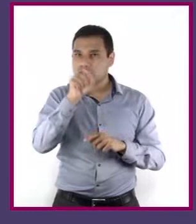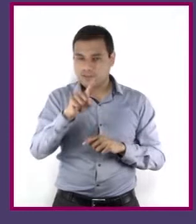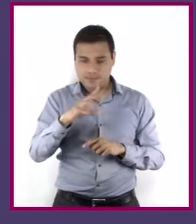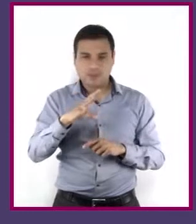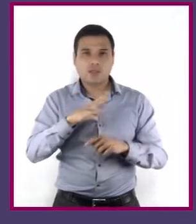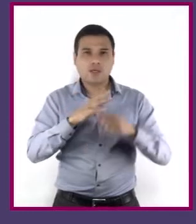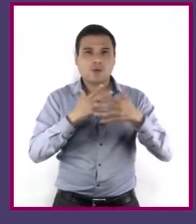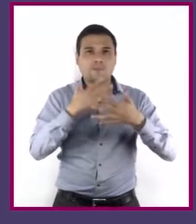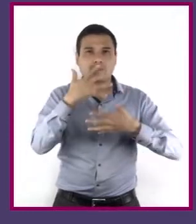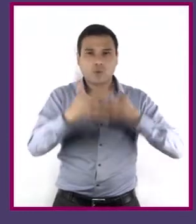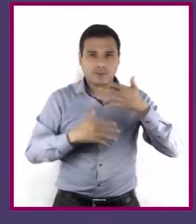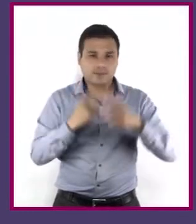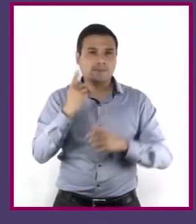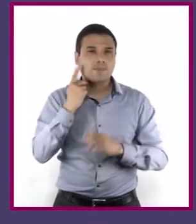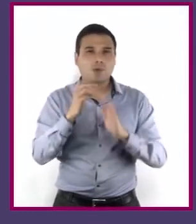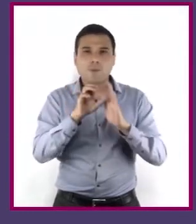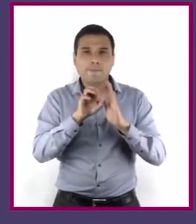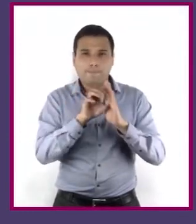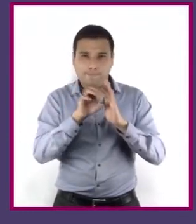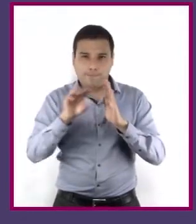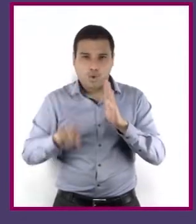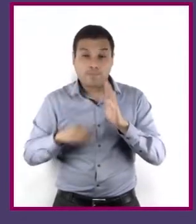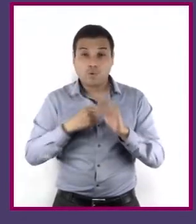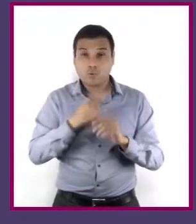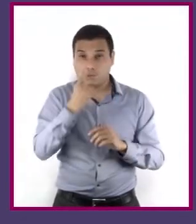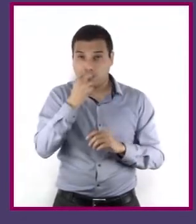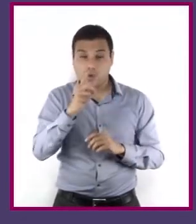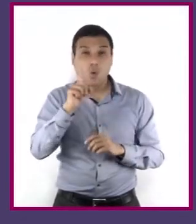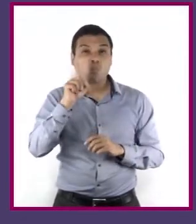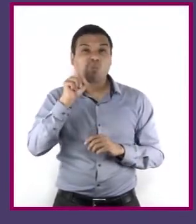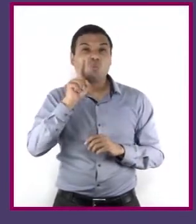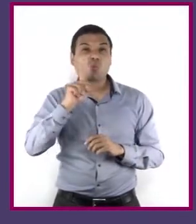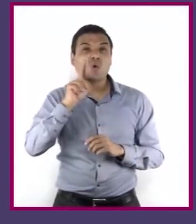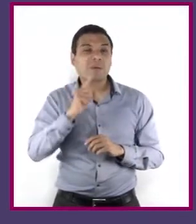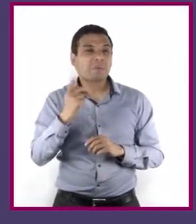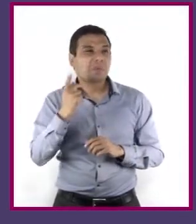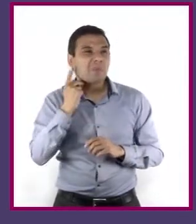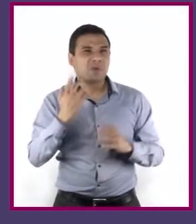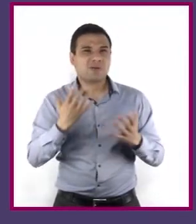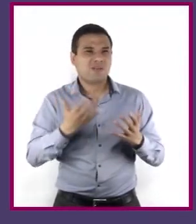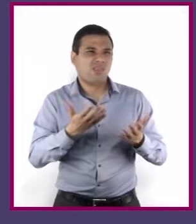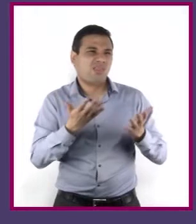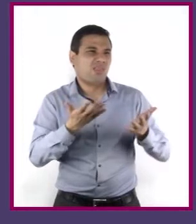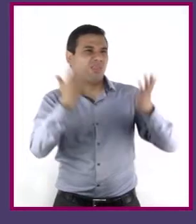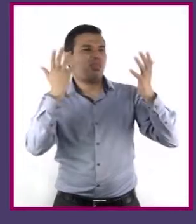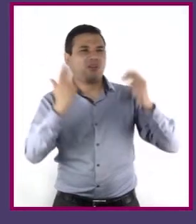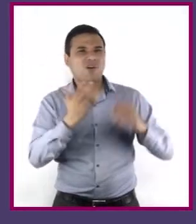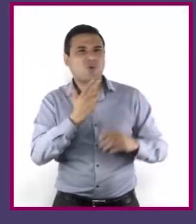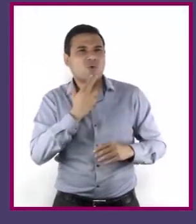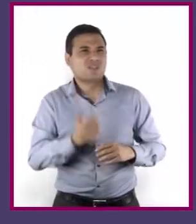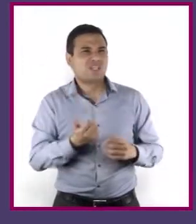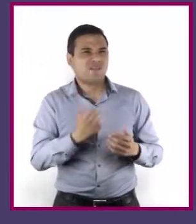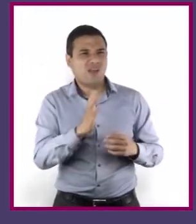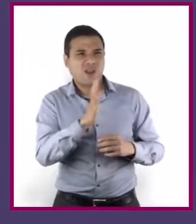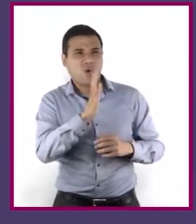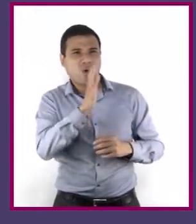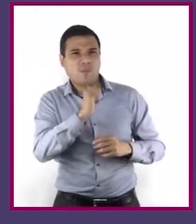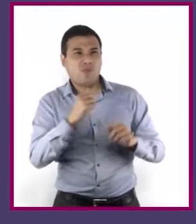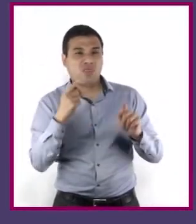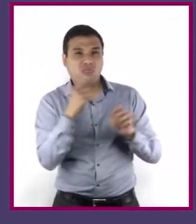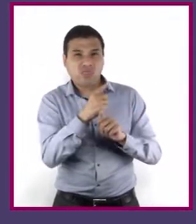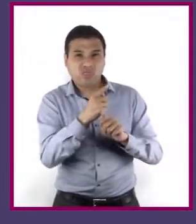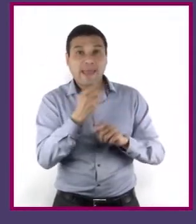se desestima o descalifica a las mujeres en el ejercicio de diferentes tareas políticas,